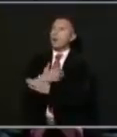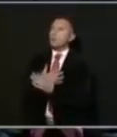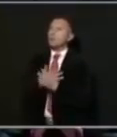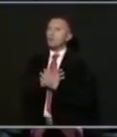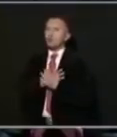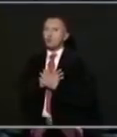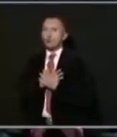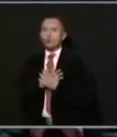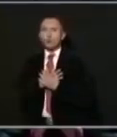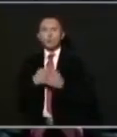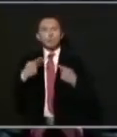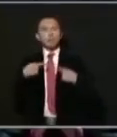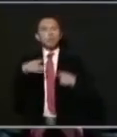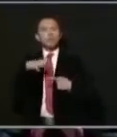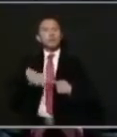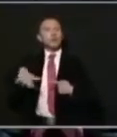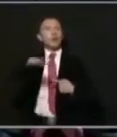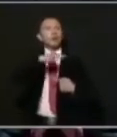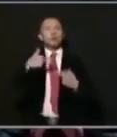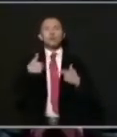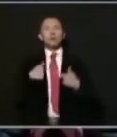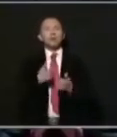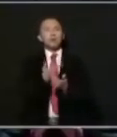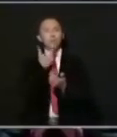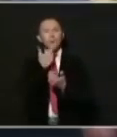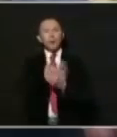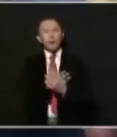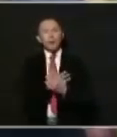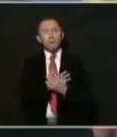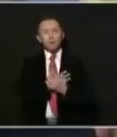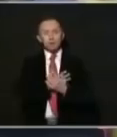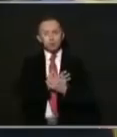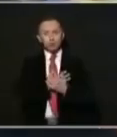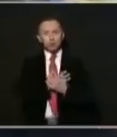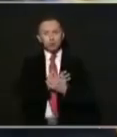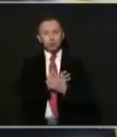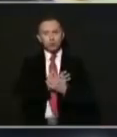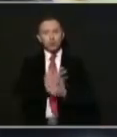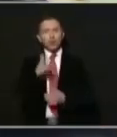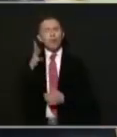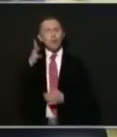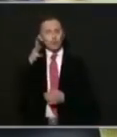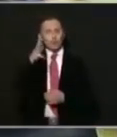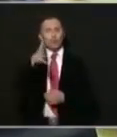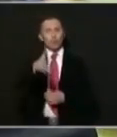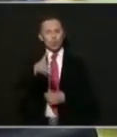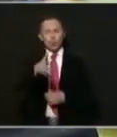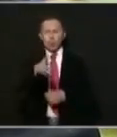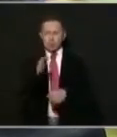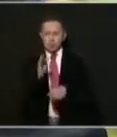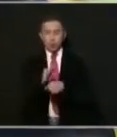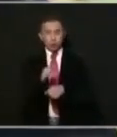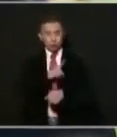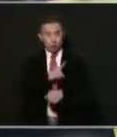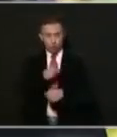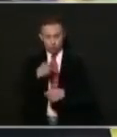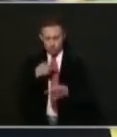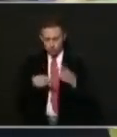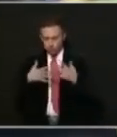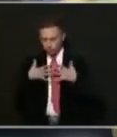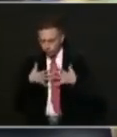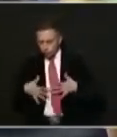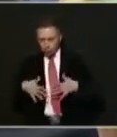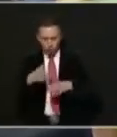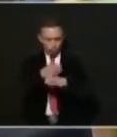Vamos a promover no solo el bienestar material, vamos también